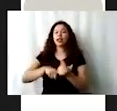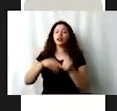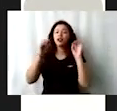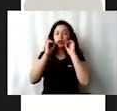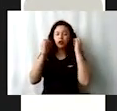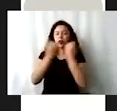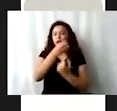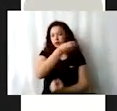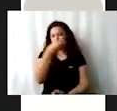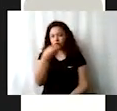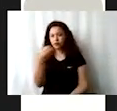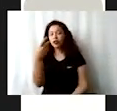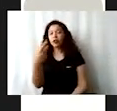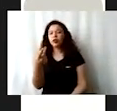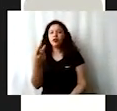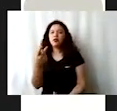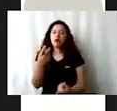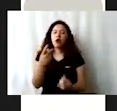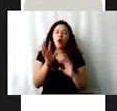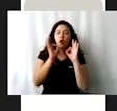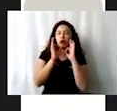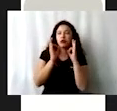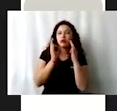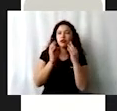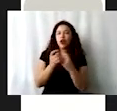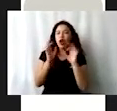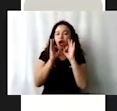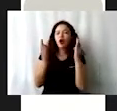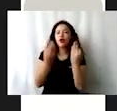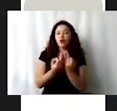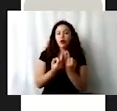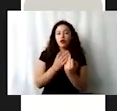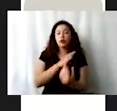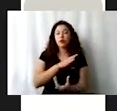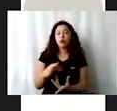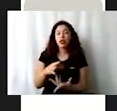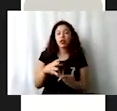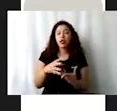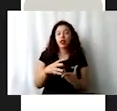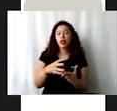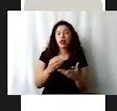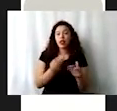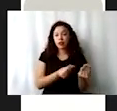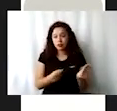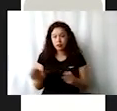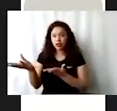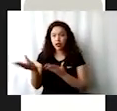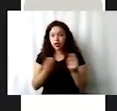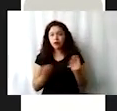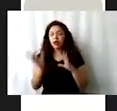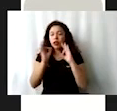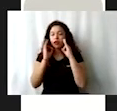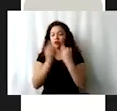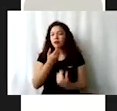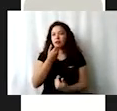pues tú eres el que de alguna u otra manera vas a poderlas transmitir o no de manera eficiente, ¿no? ¿Cuál es